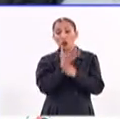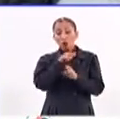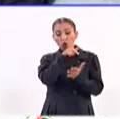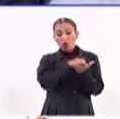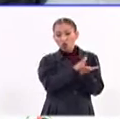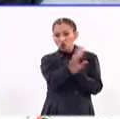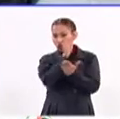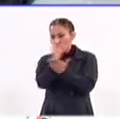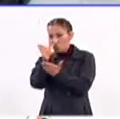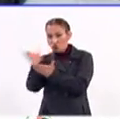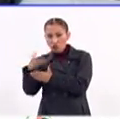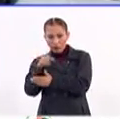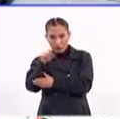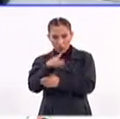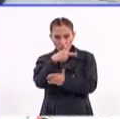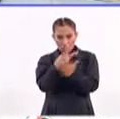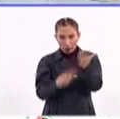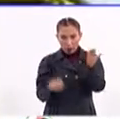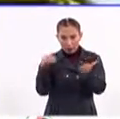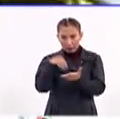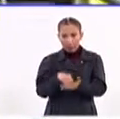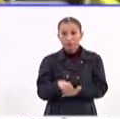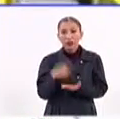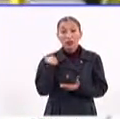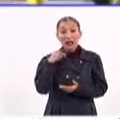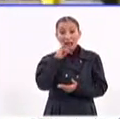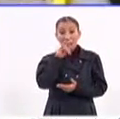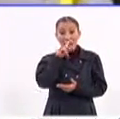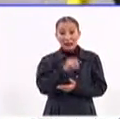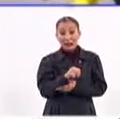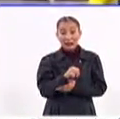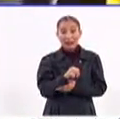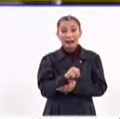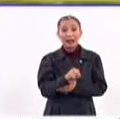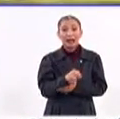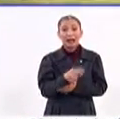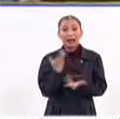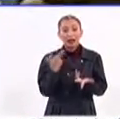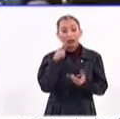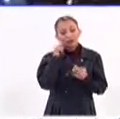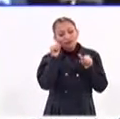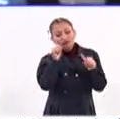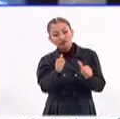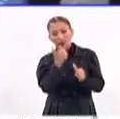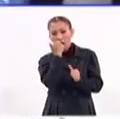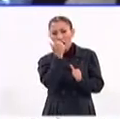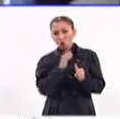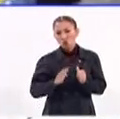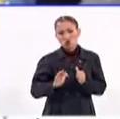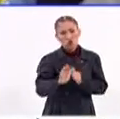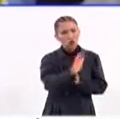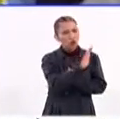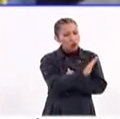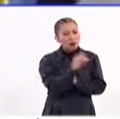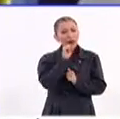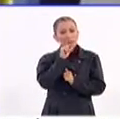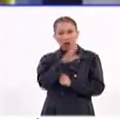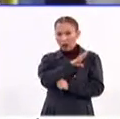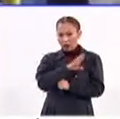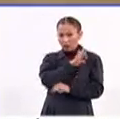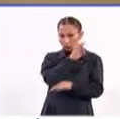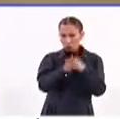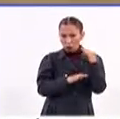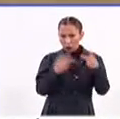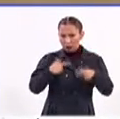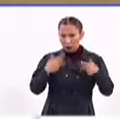de transporte que forman parte de este programa. Para el Politécnico, la atención a nuestros estudiantes y en general